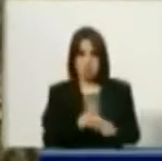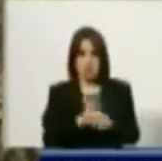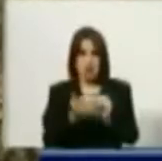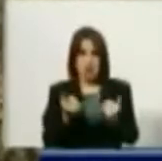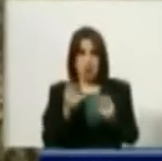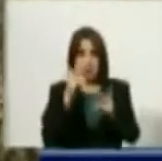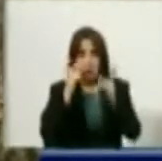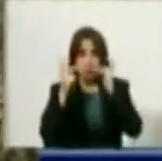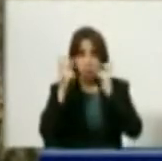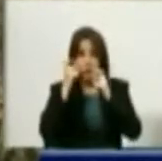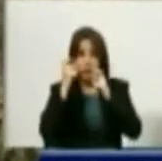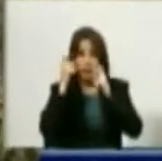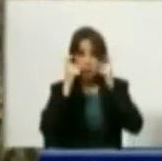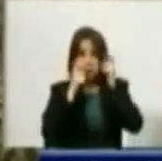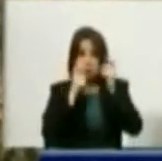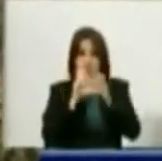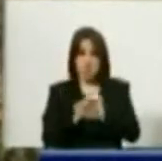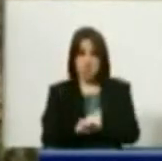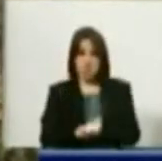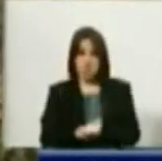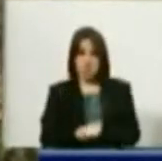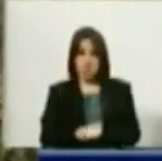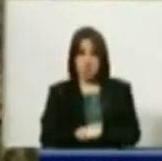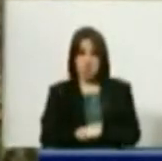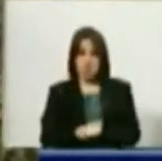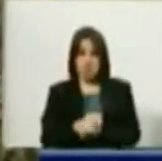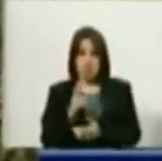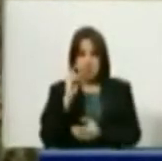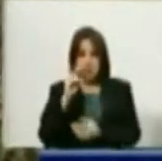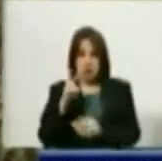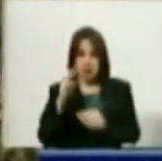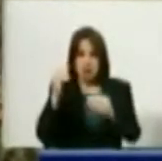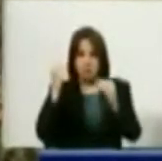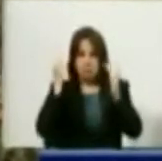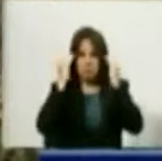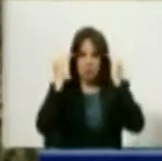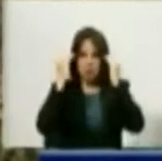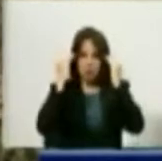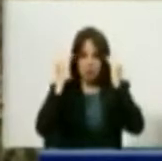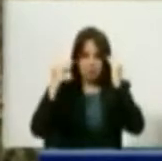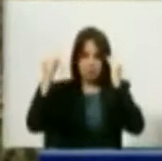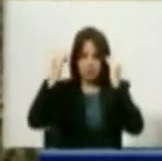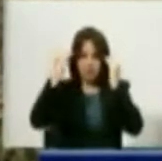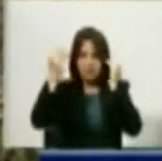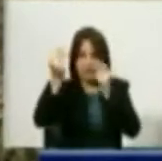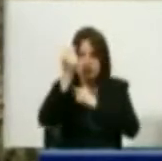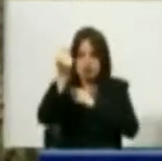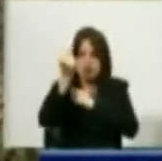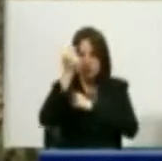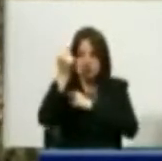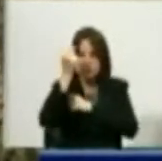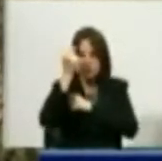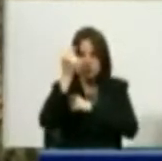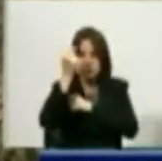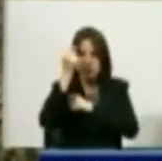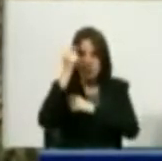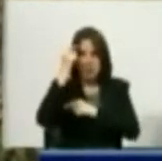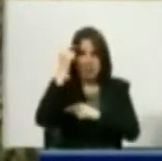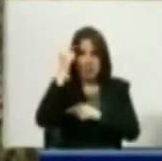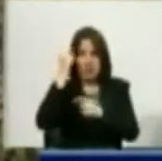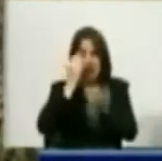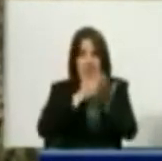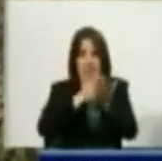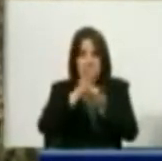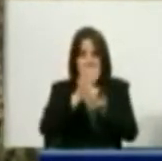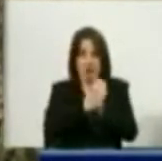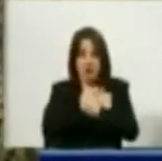Chávez ahora metámonos esto lo que nos va a decir Chávez hoy aquí día de la lealtad y el